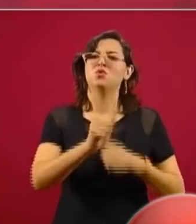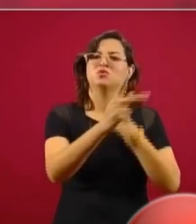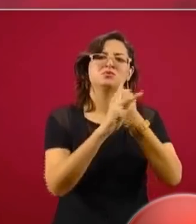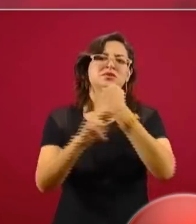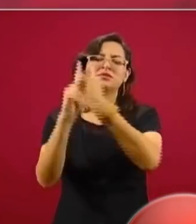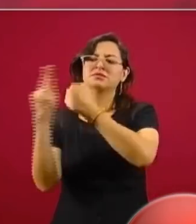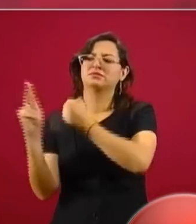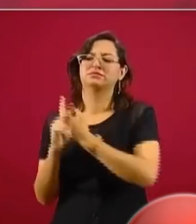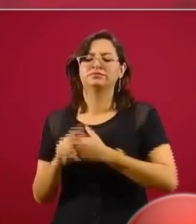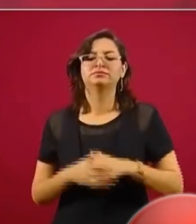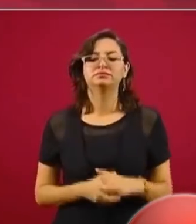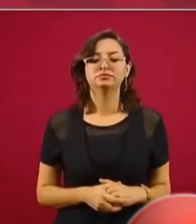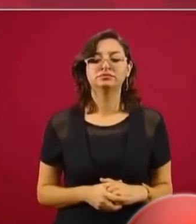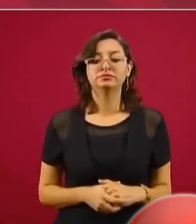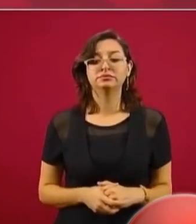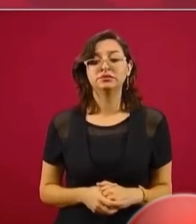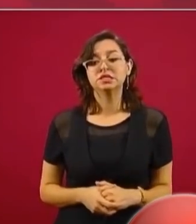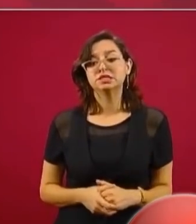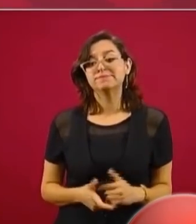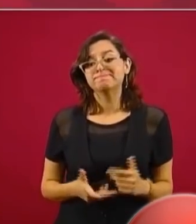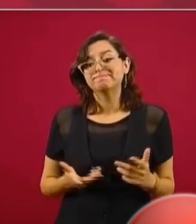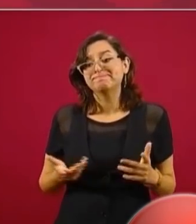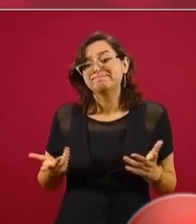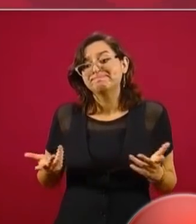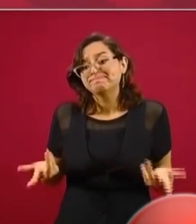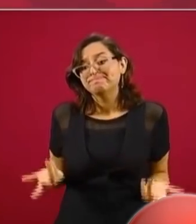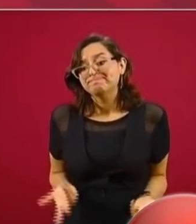decían? Ni modo,